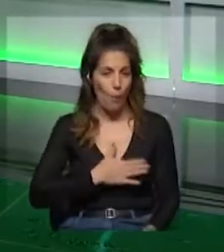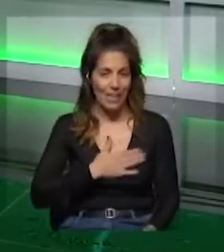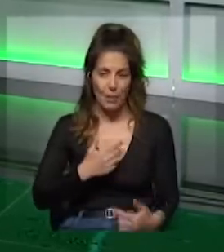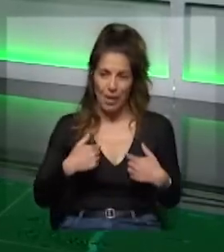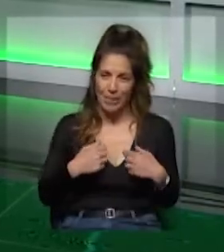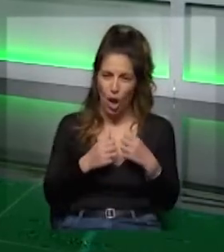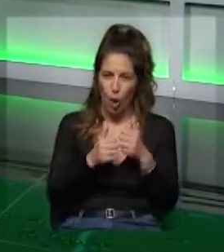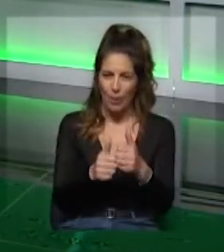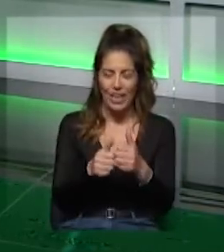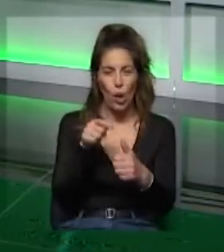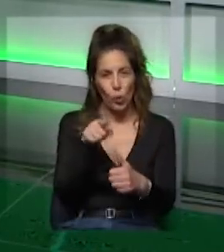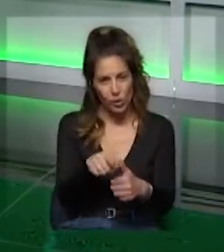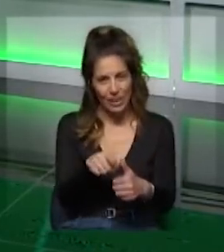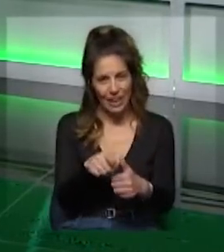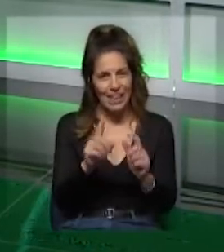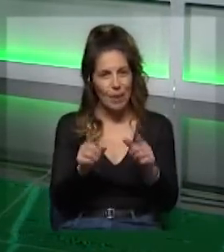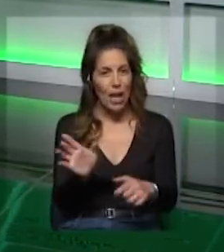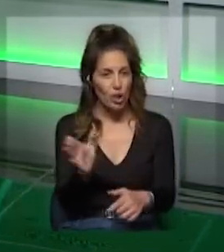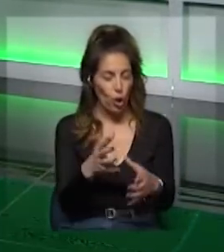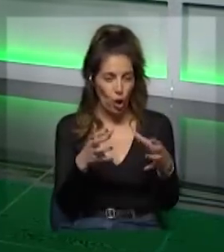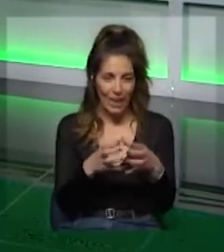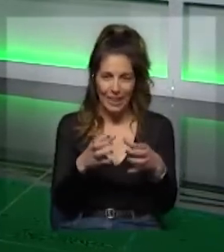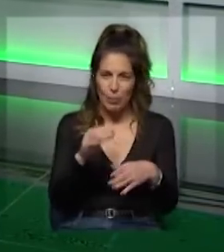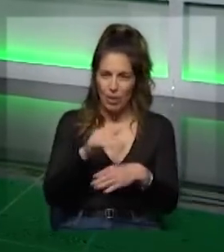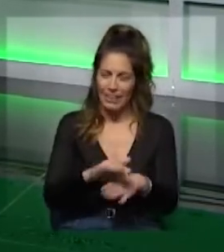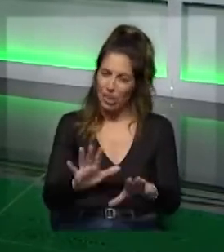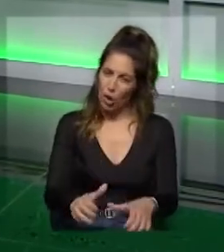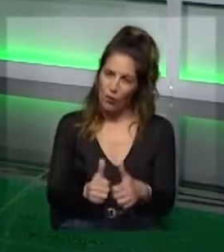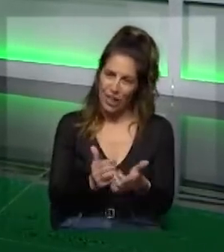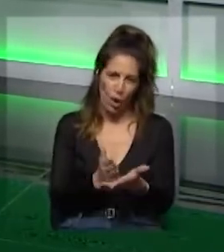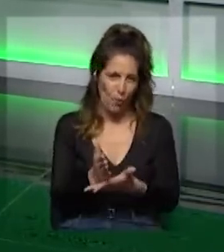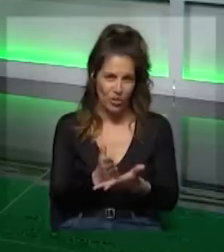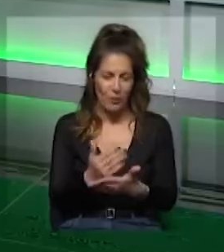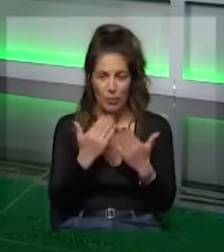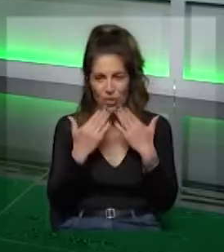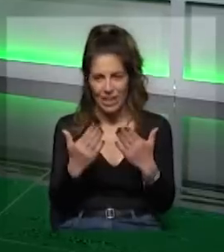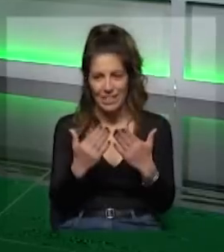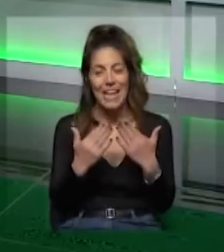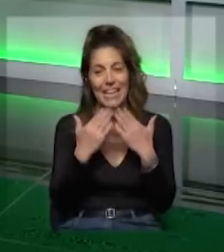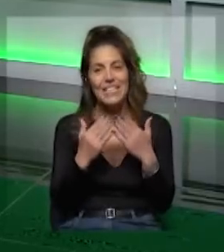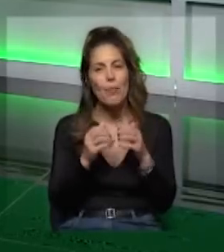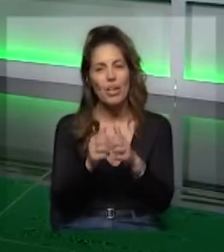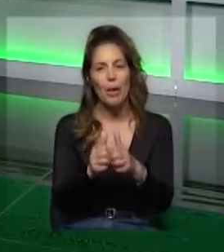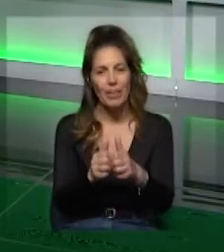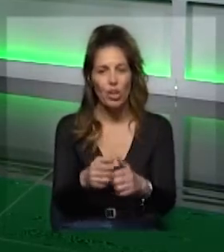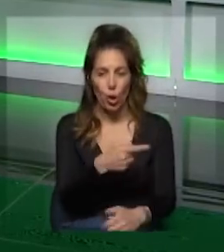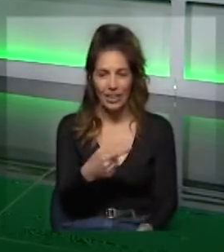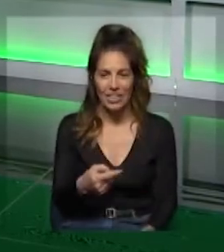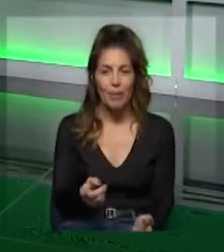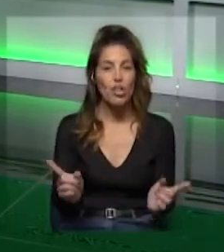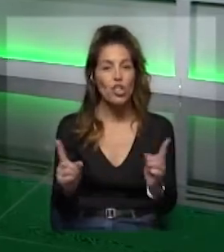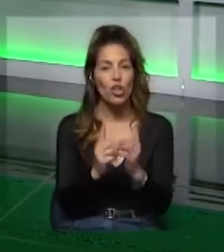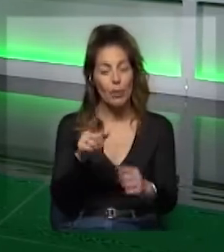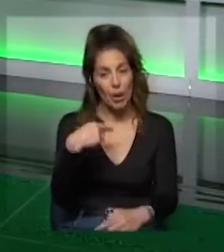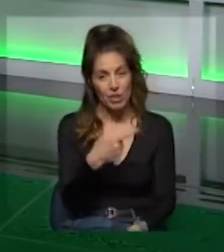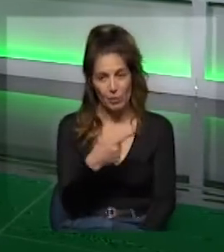mí acompañarla julias y también a todo el equipo de la tarde que nos ha tratado muy bien como siempre Muchas gracias gracias por acompañarnos durante toda esta semana nos volvemos a reencontrar en